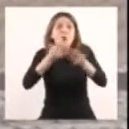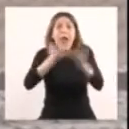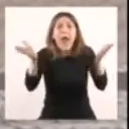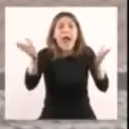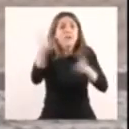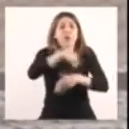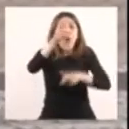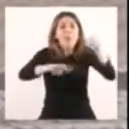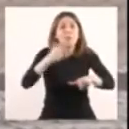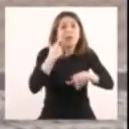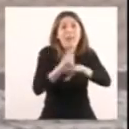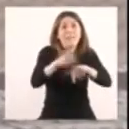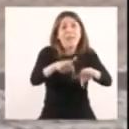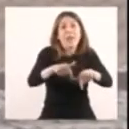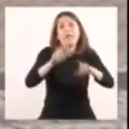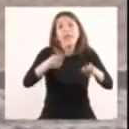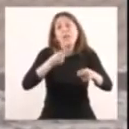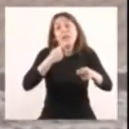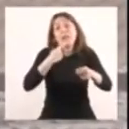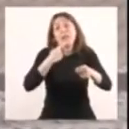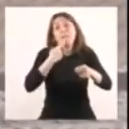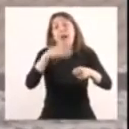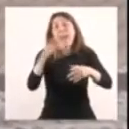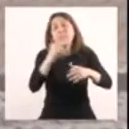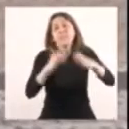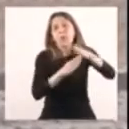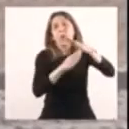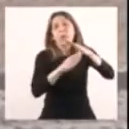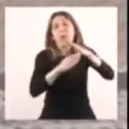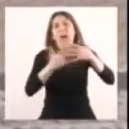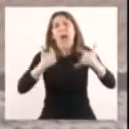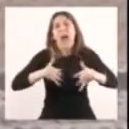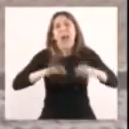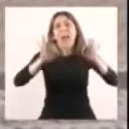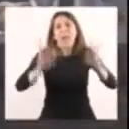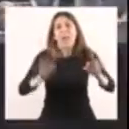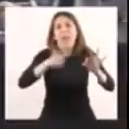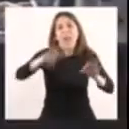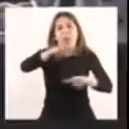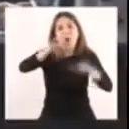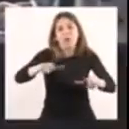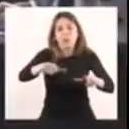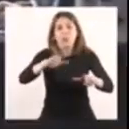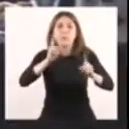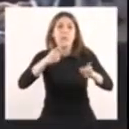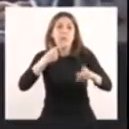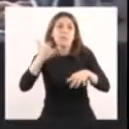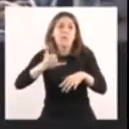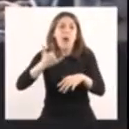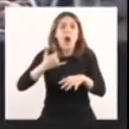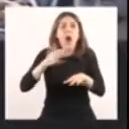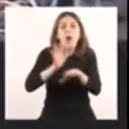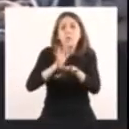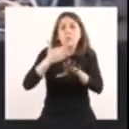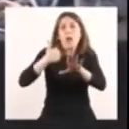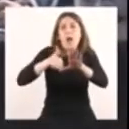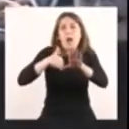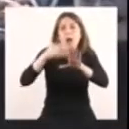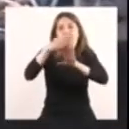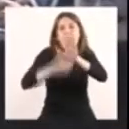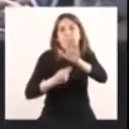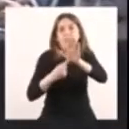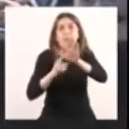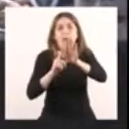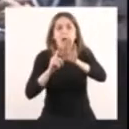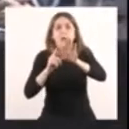y por sobre todas las cosas son argentinos. Y esta idea de la Argentina central con otras Argentinas periféricas es una